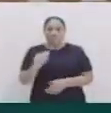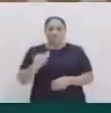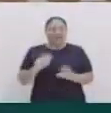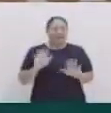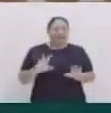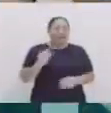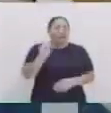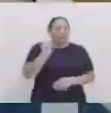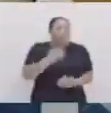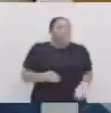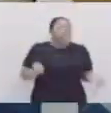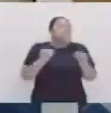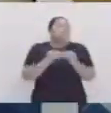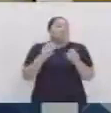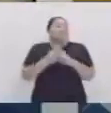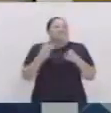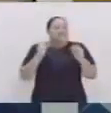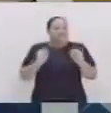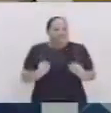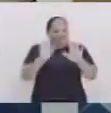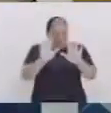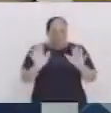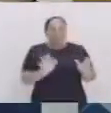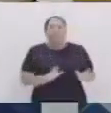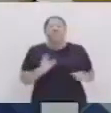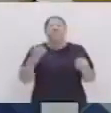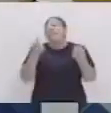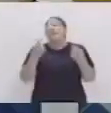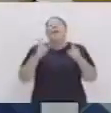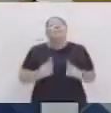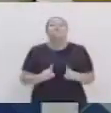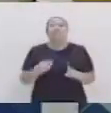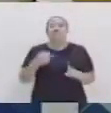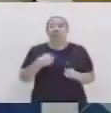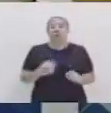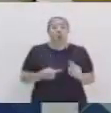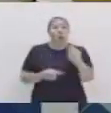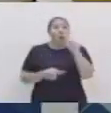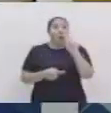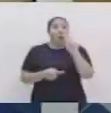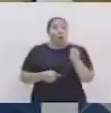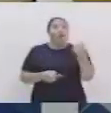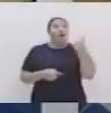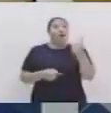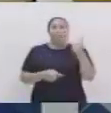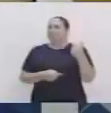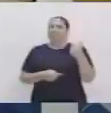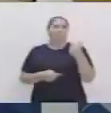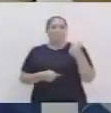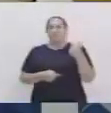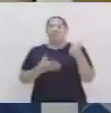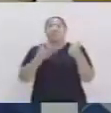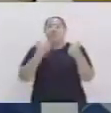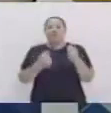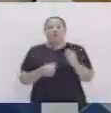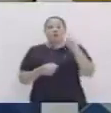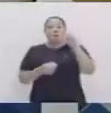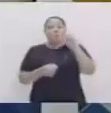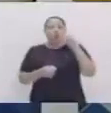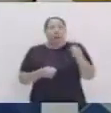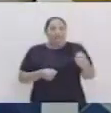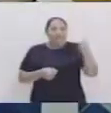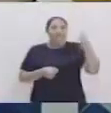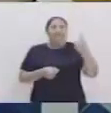aumentemos un poco la dificultad. ¿Qué pasa si en vez de lanzar dos monedas, lanzo una moneda y un dado? Entonces, y